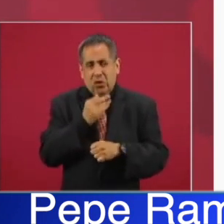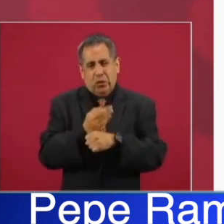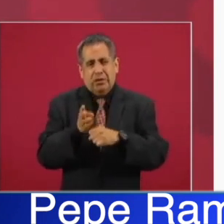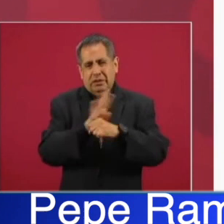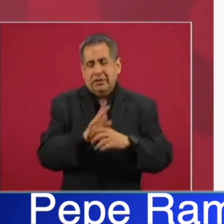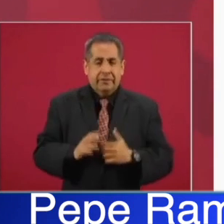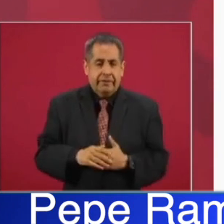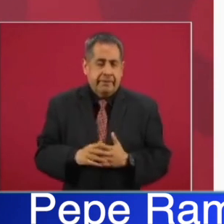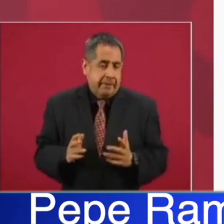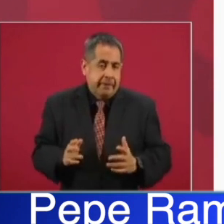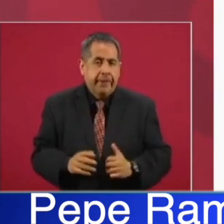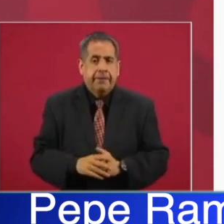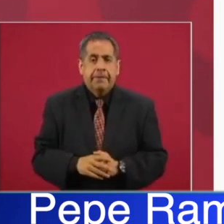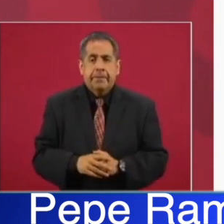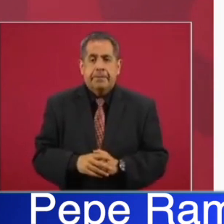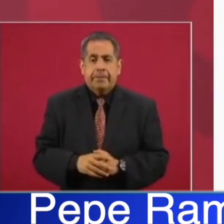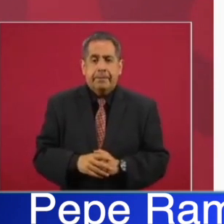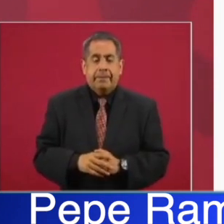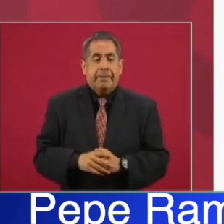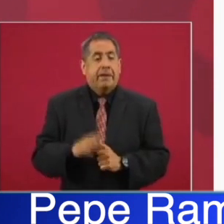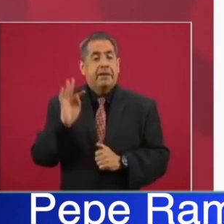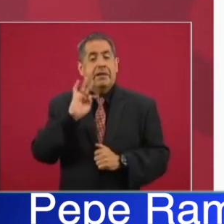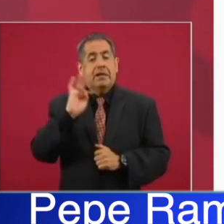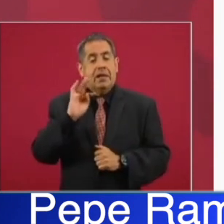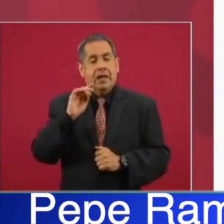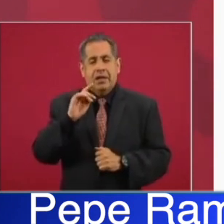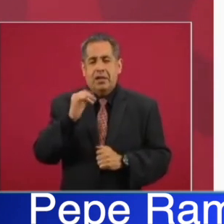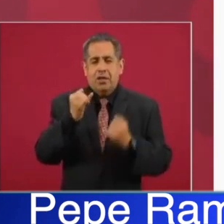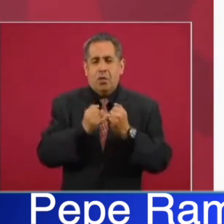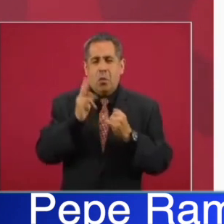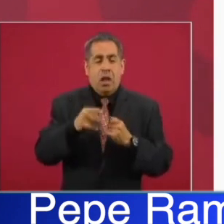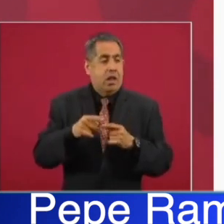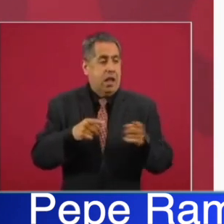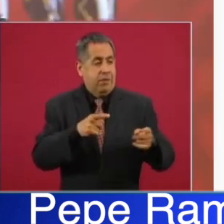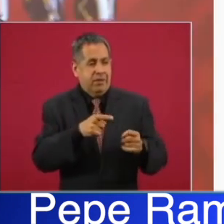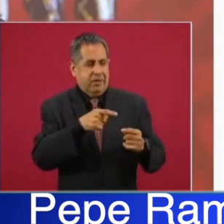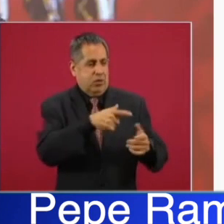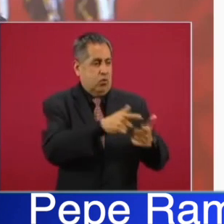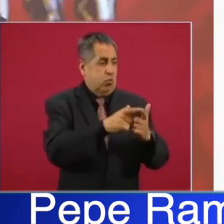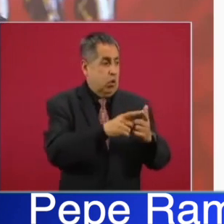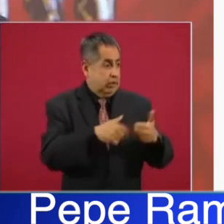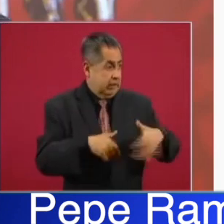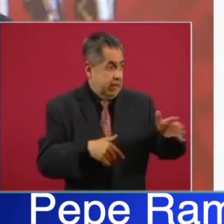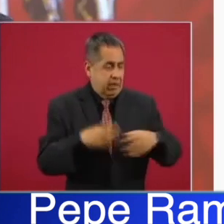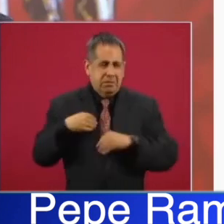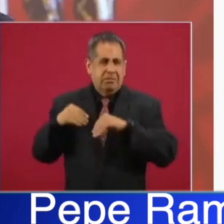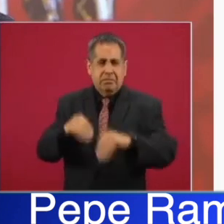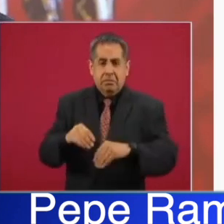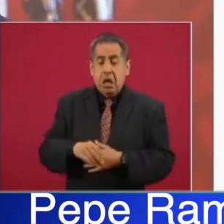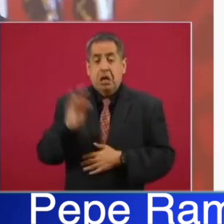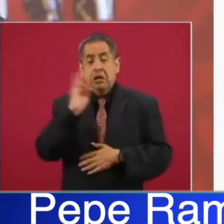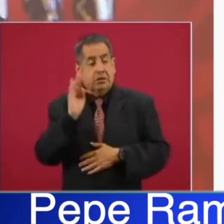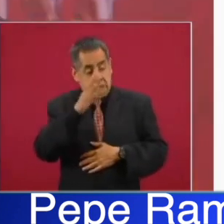Si nos dejan, como dice la canción, los de Frena, pero hasta podemos llegar a un acuerdo con